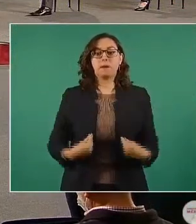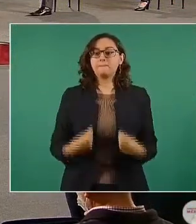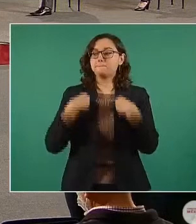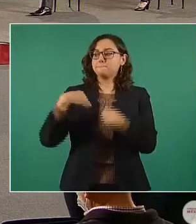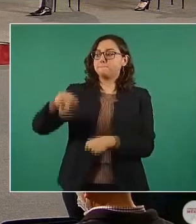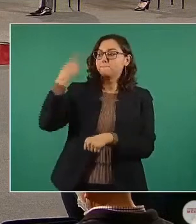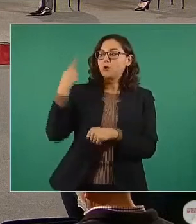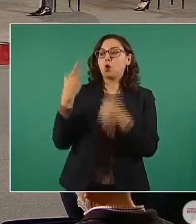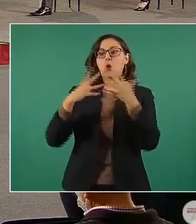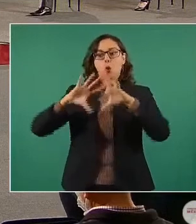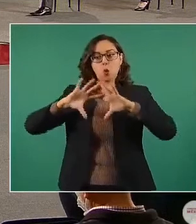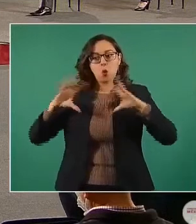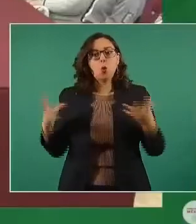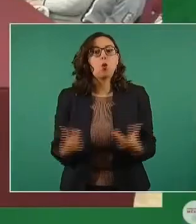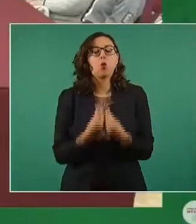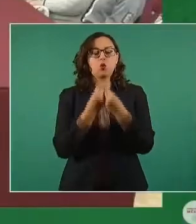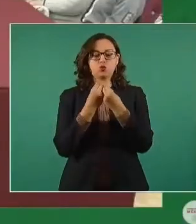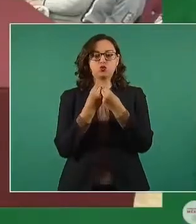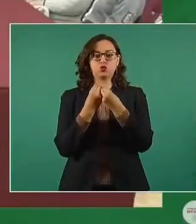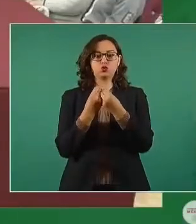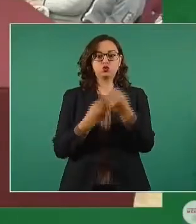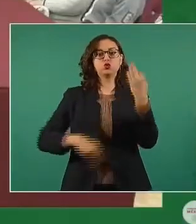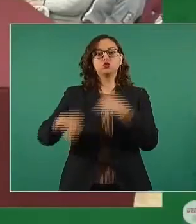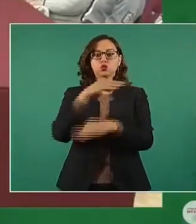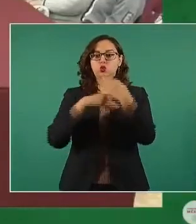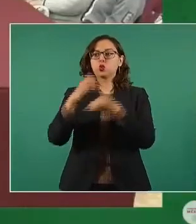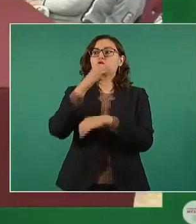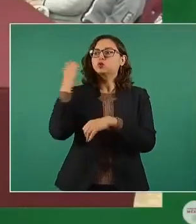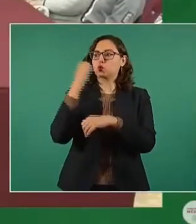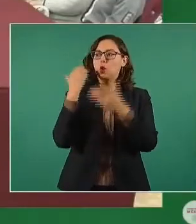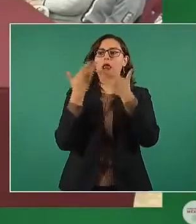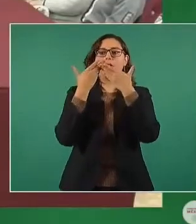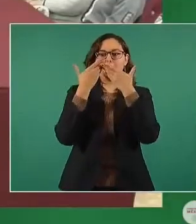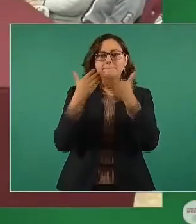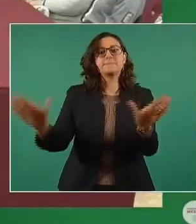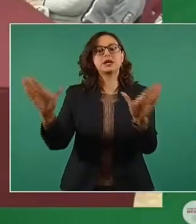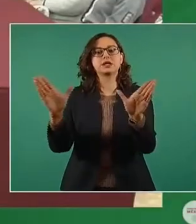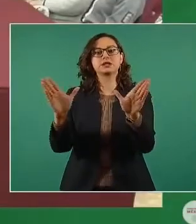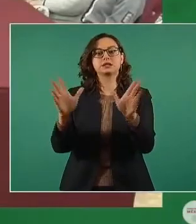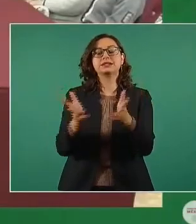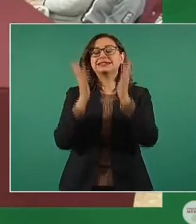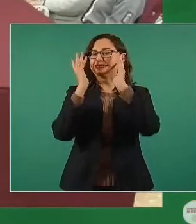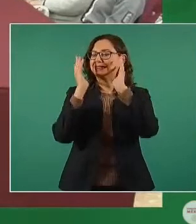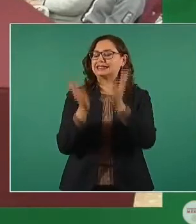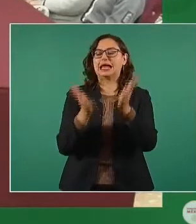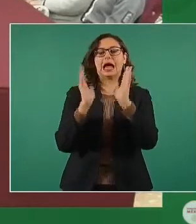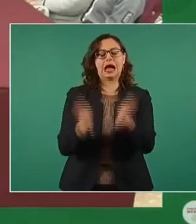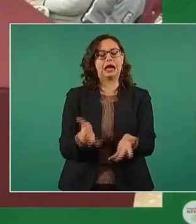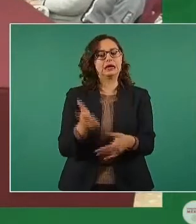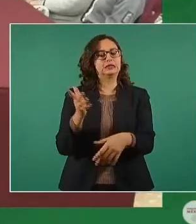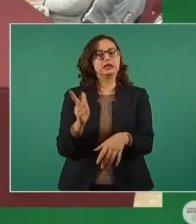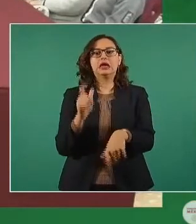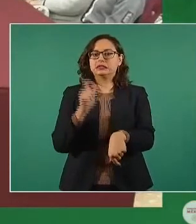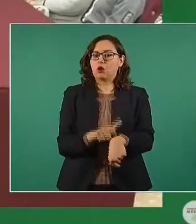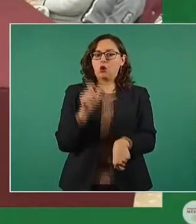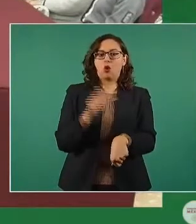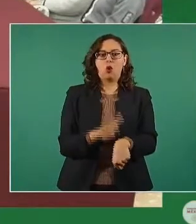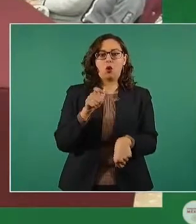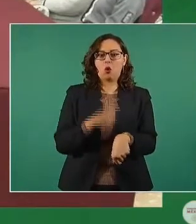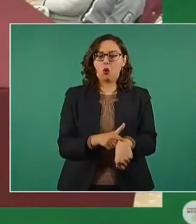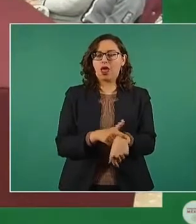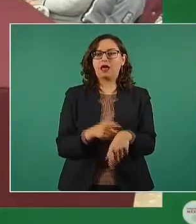porque tenemos que romper con este ciclo que nos está afectando tanto, no solamente en cuanto a la